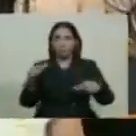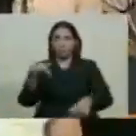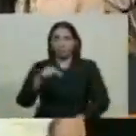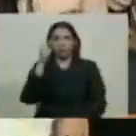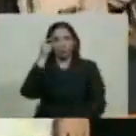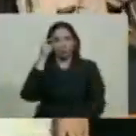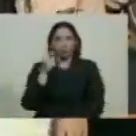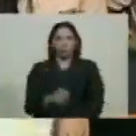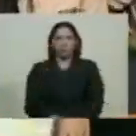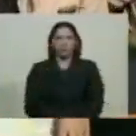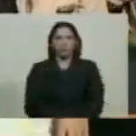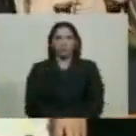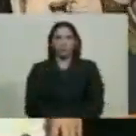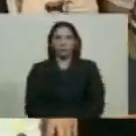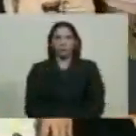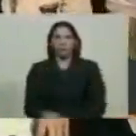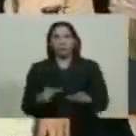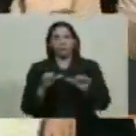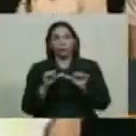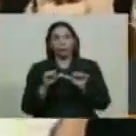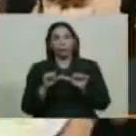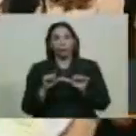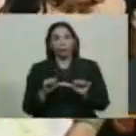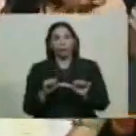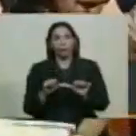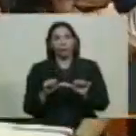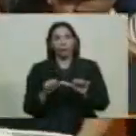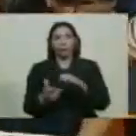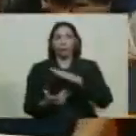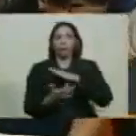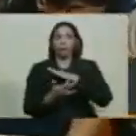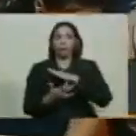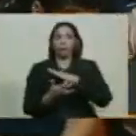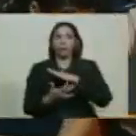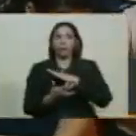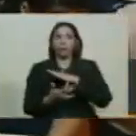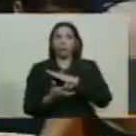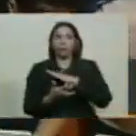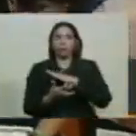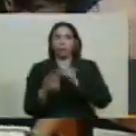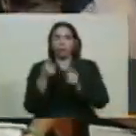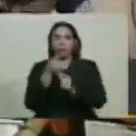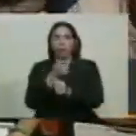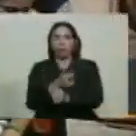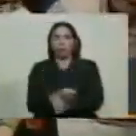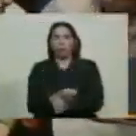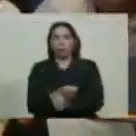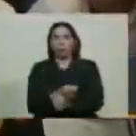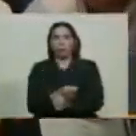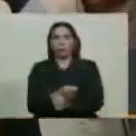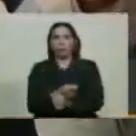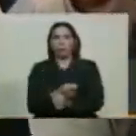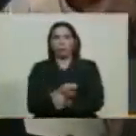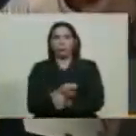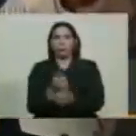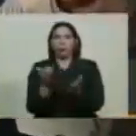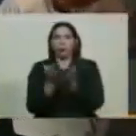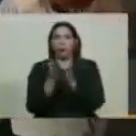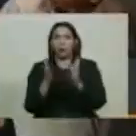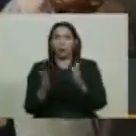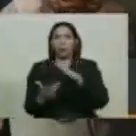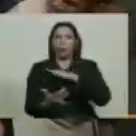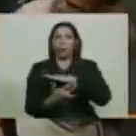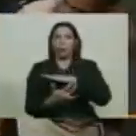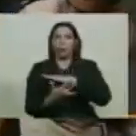hoy. A continuación, palabras de la técnico medio Madeleine Batermina, egresada de la Escuela Técnica Comercial Santos Michelena